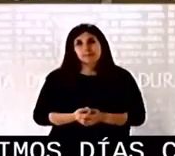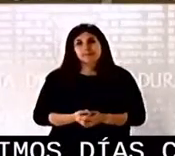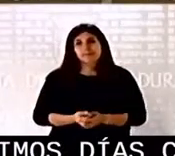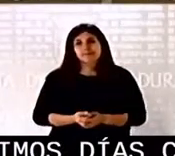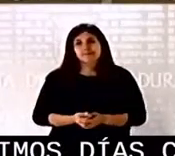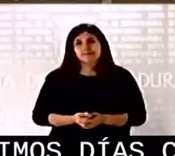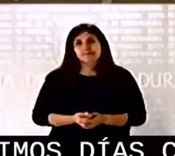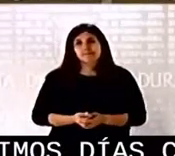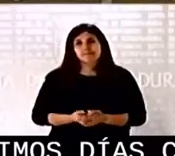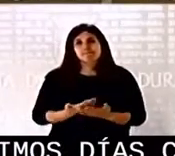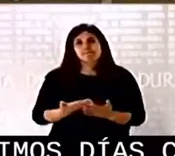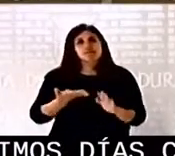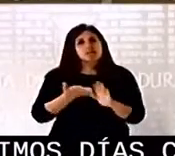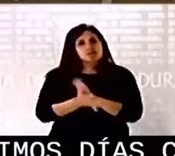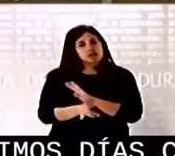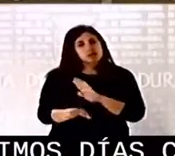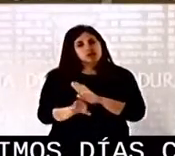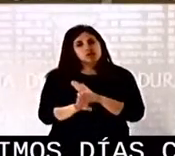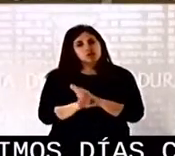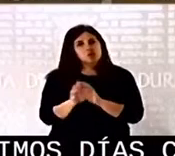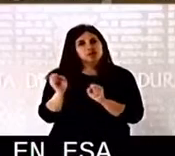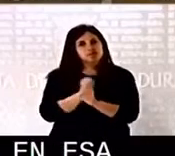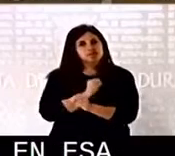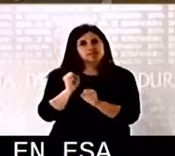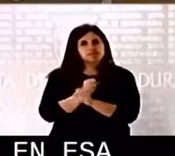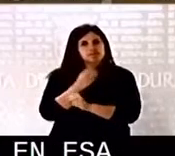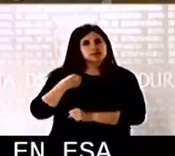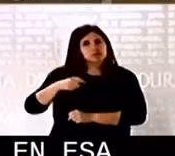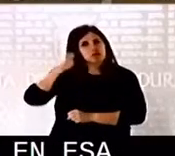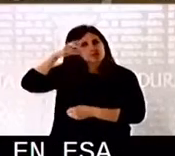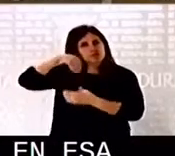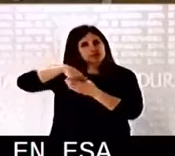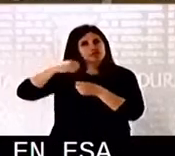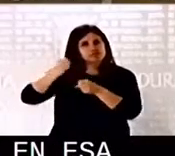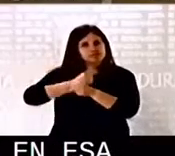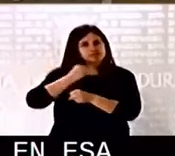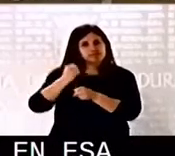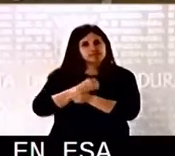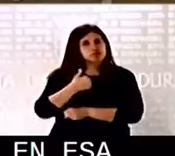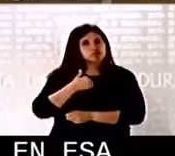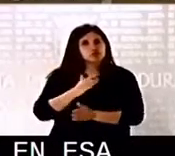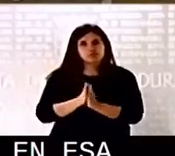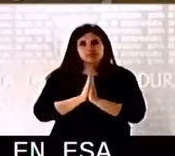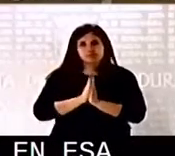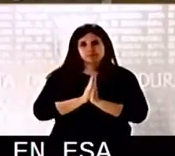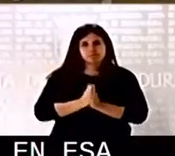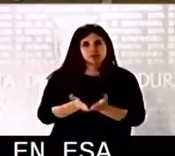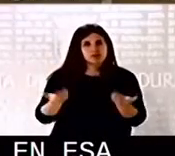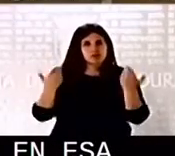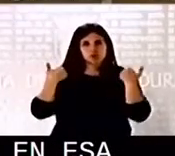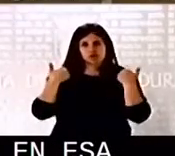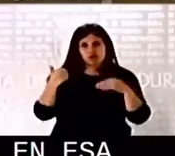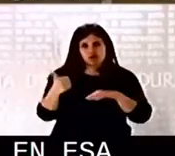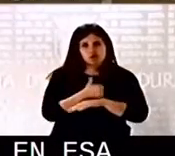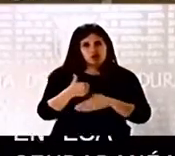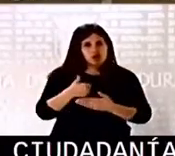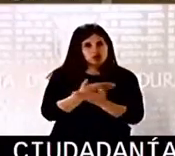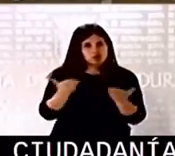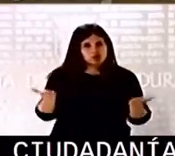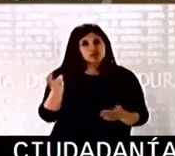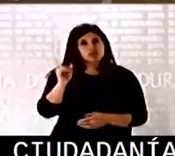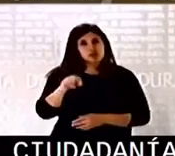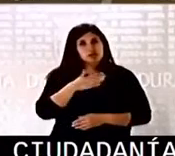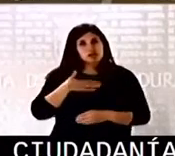tendremos que seguir trabajando en esa localidad. Yo le pido responsabilidad a la ciudadanía y lo que quiero hacer también